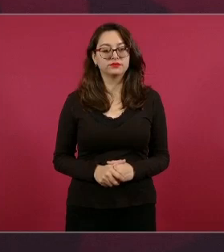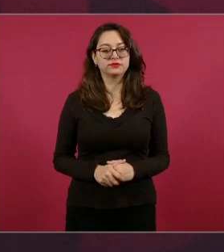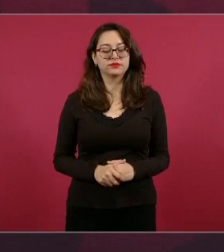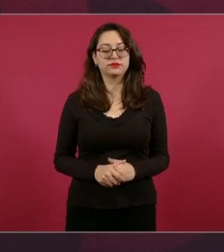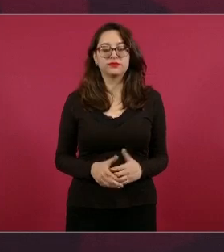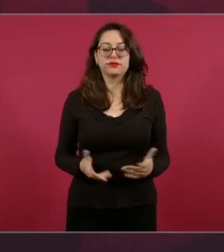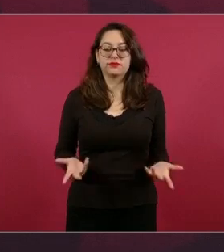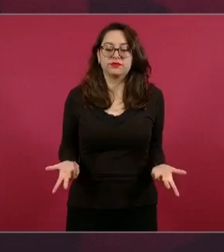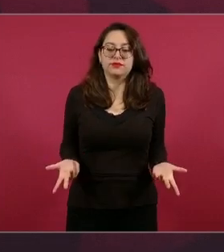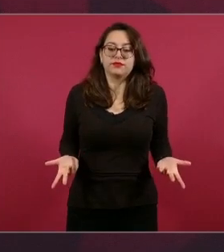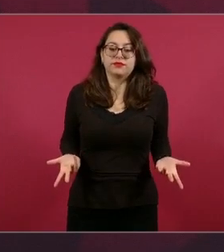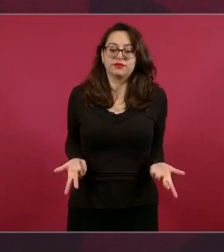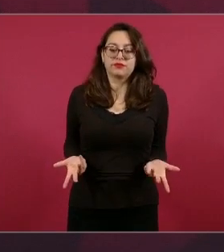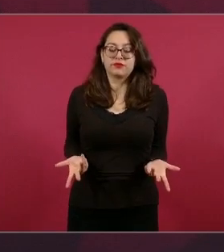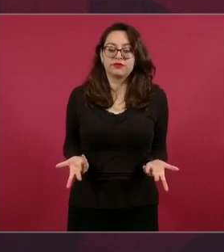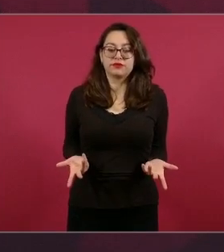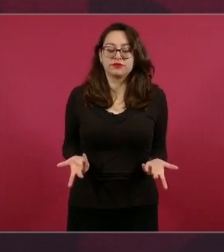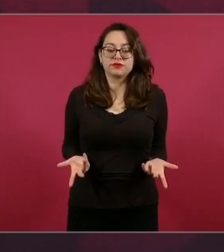Nada más